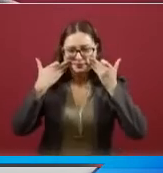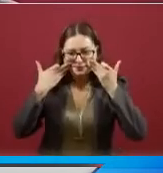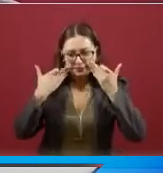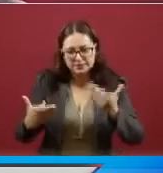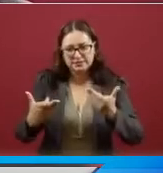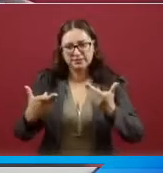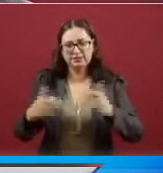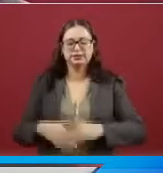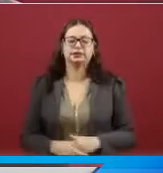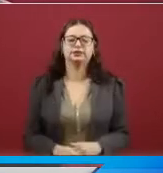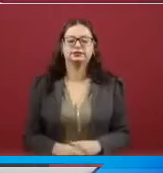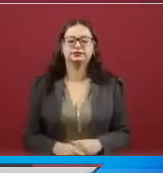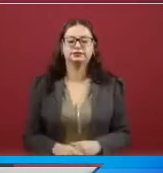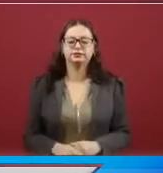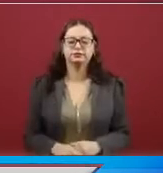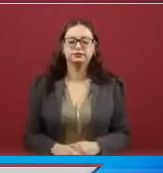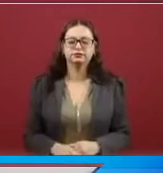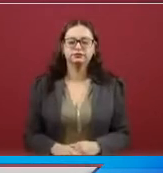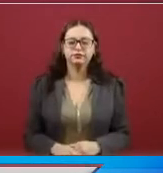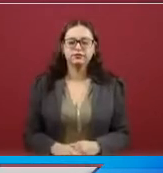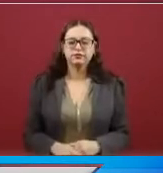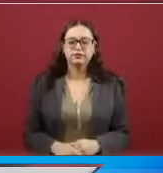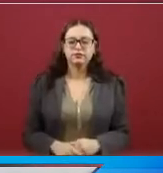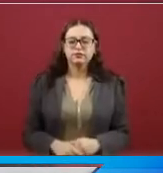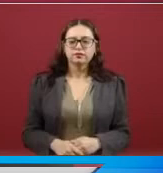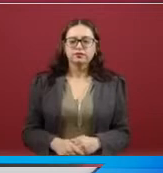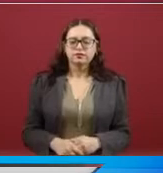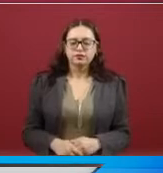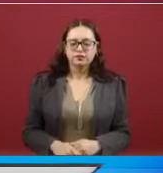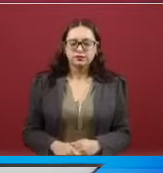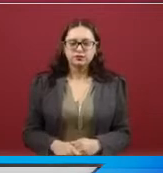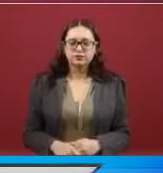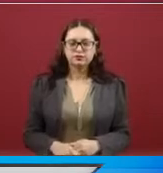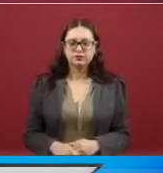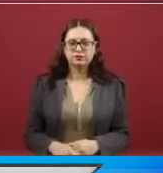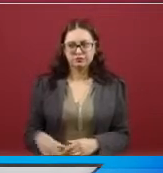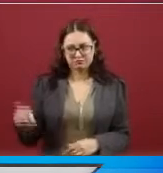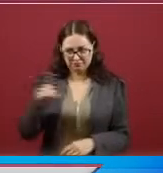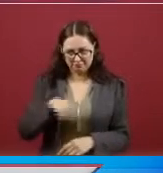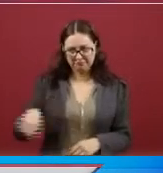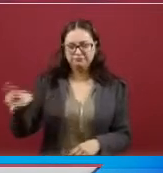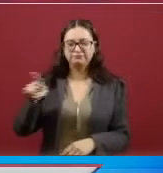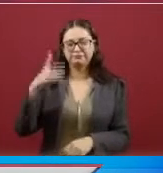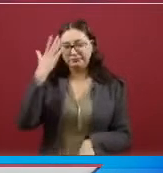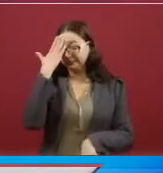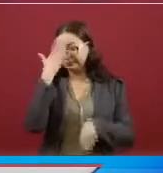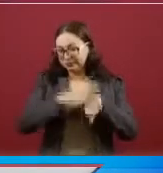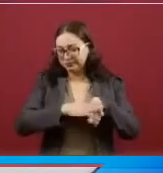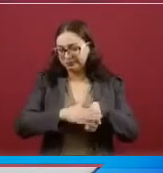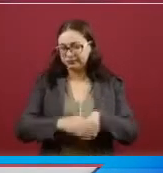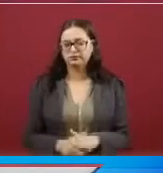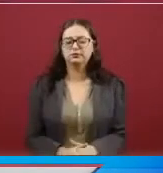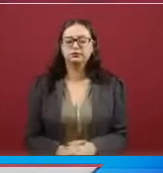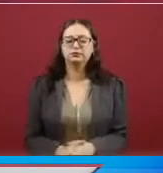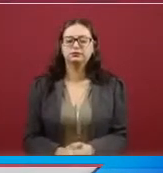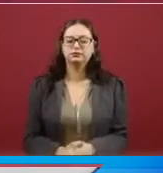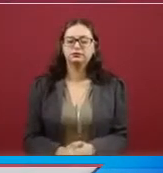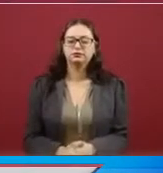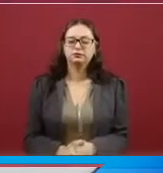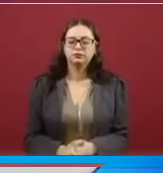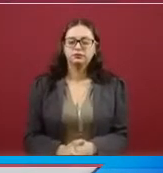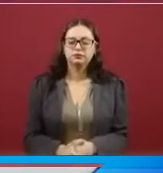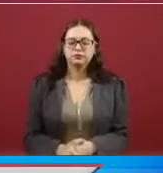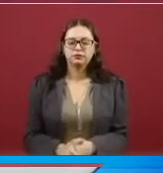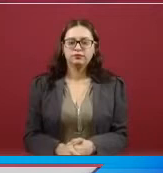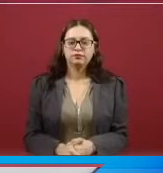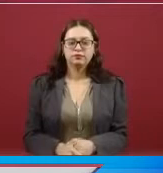democracia plena. Y recuerda que ya entró en vigor la reforma constitucional para castigar a los que cometan fraude electoral. Ya es un crimen grave, y la